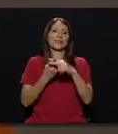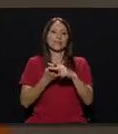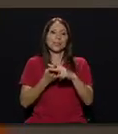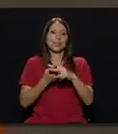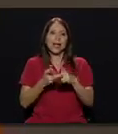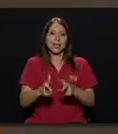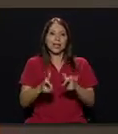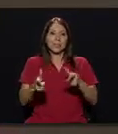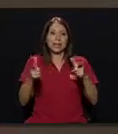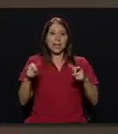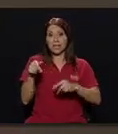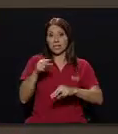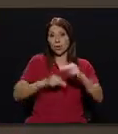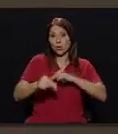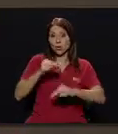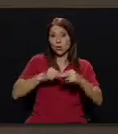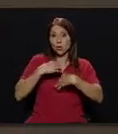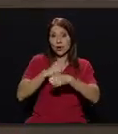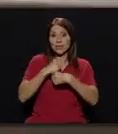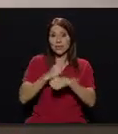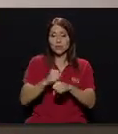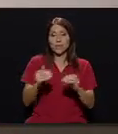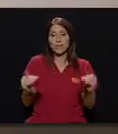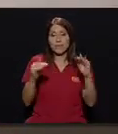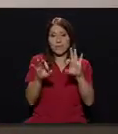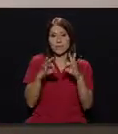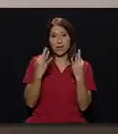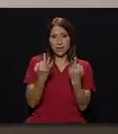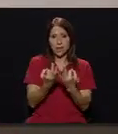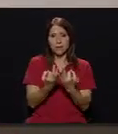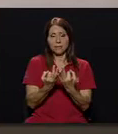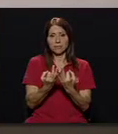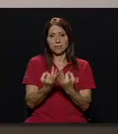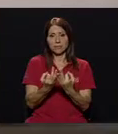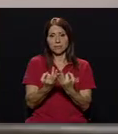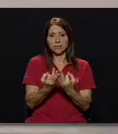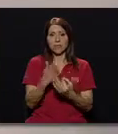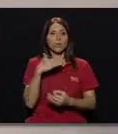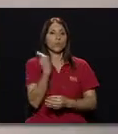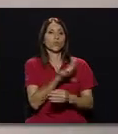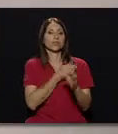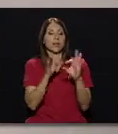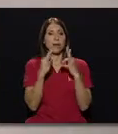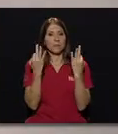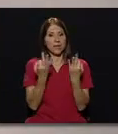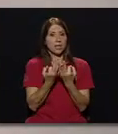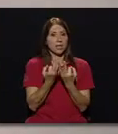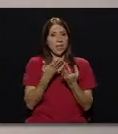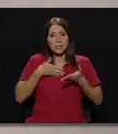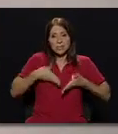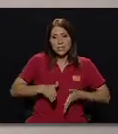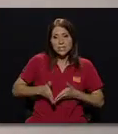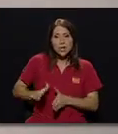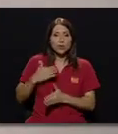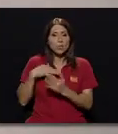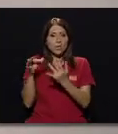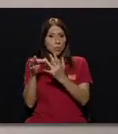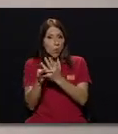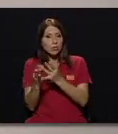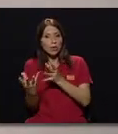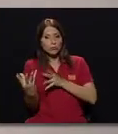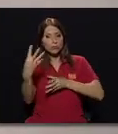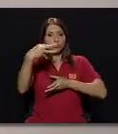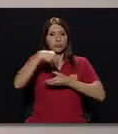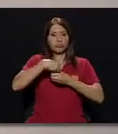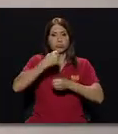empecé a incrementar. Este negocio lo realizamos a nivel familiar, donde nuestra familia, mis hijos y mi esposa se